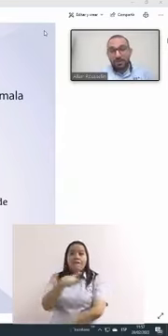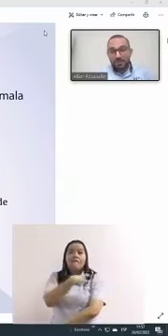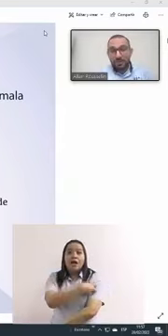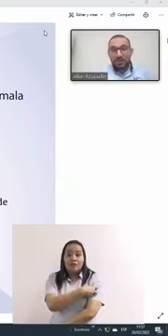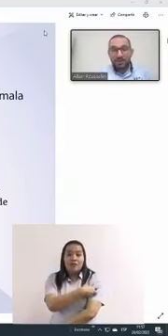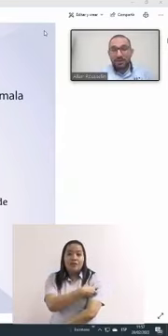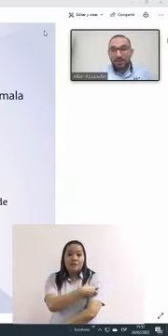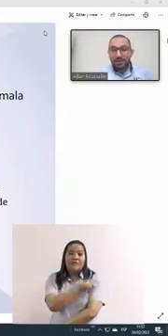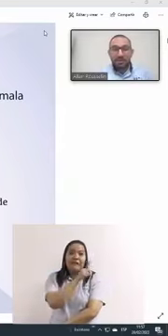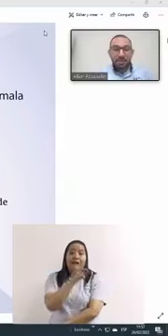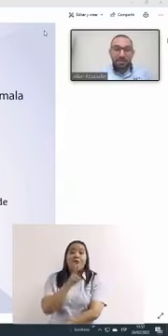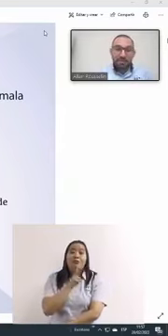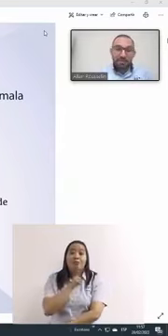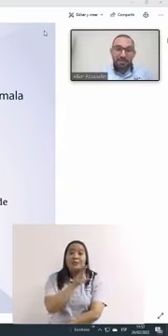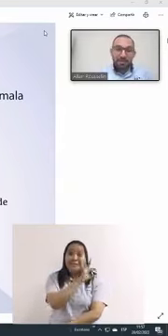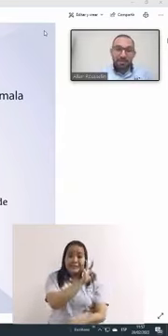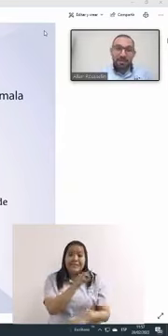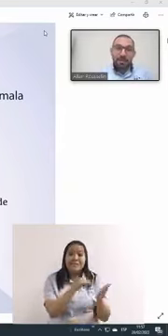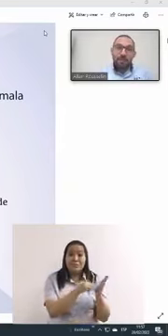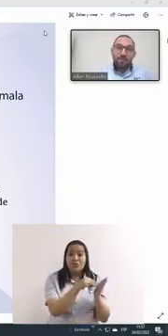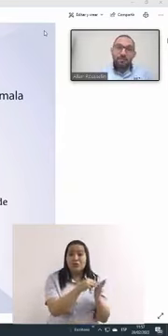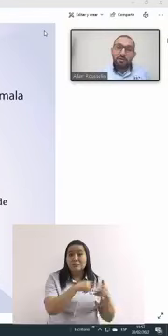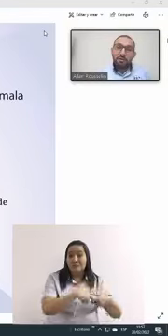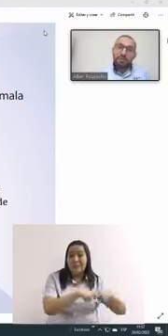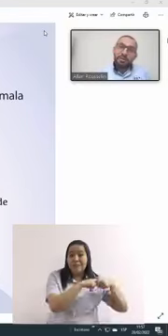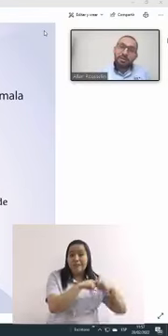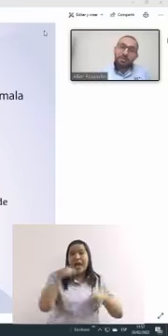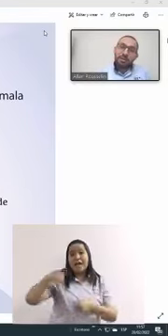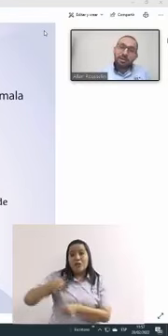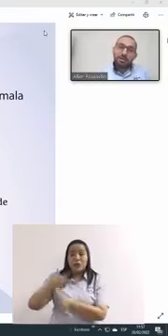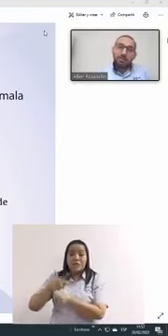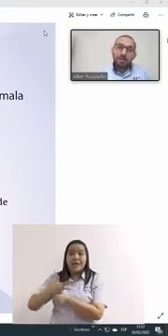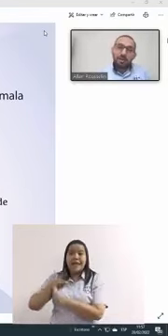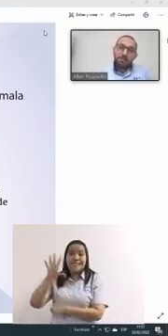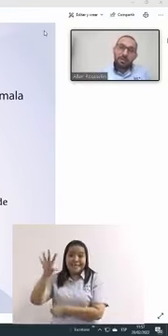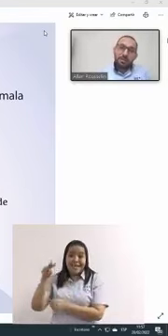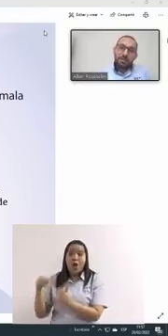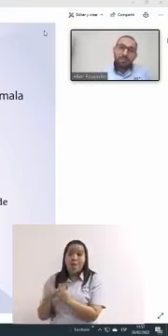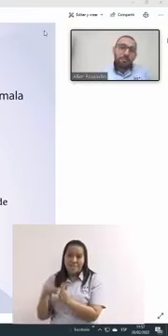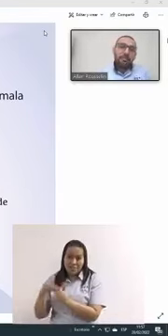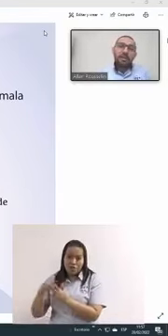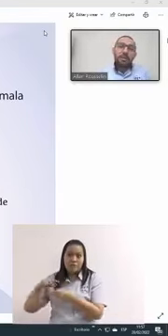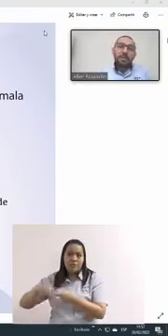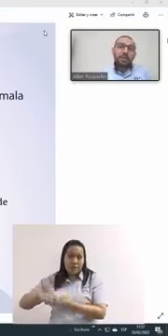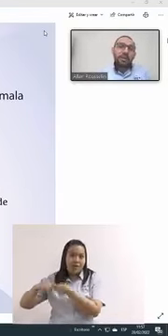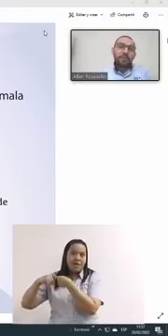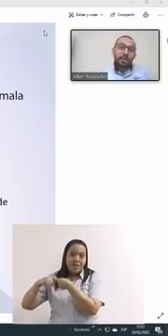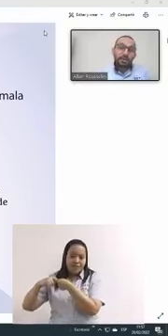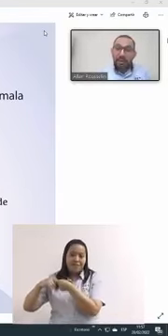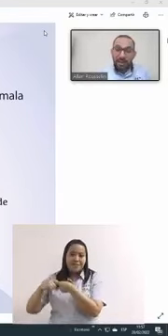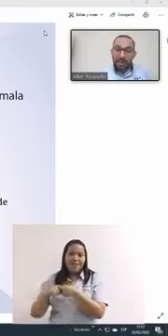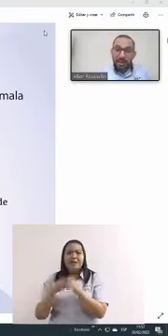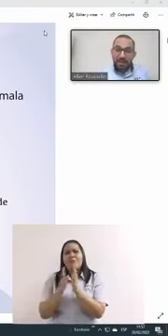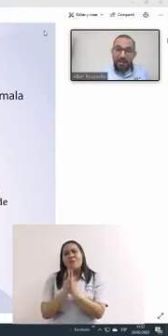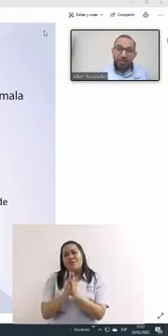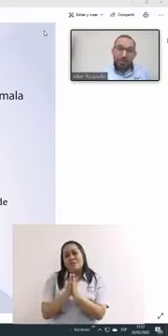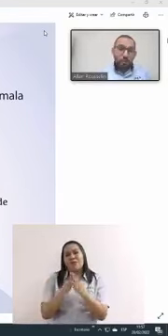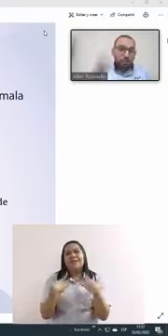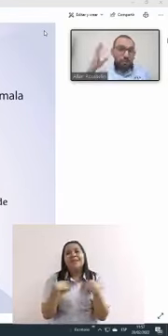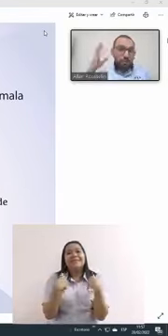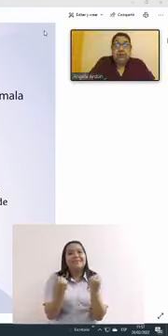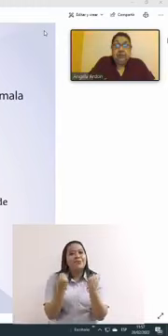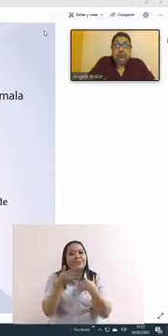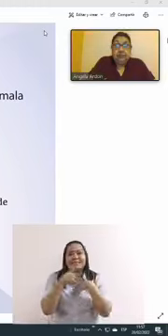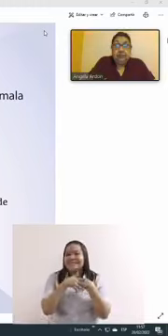hay 5 millones de personas pendientes de vacunarse. Por favor, si están escuchando, la invitación, prevenga. La salud es algo integral,